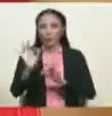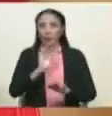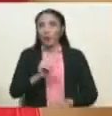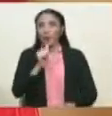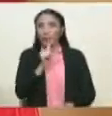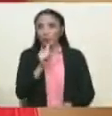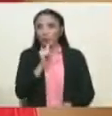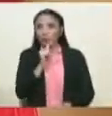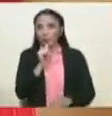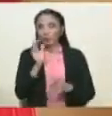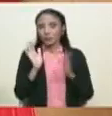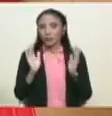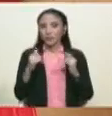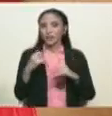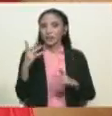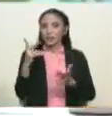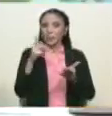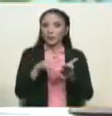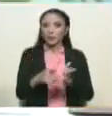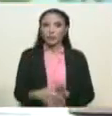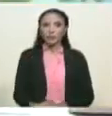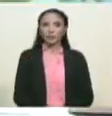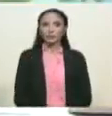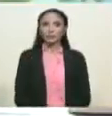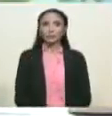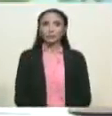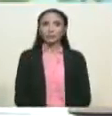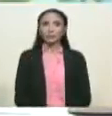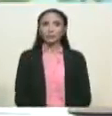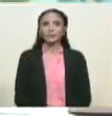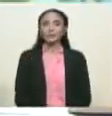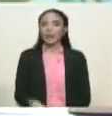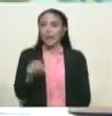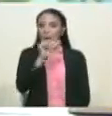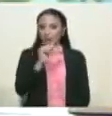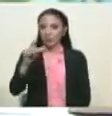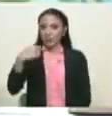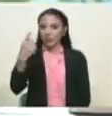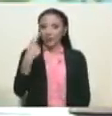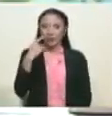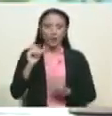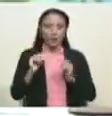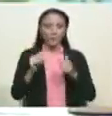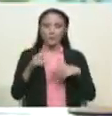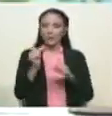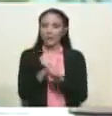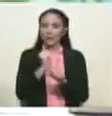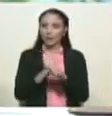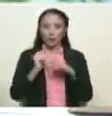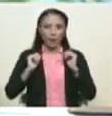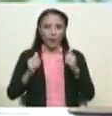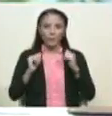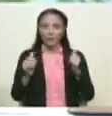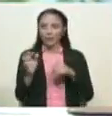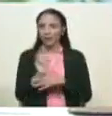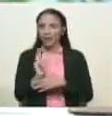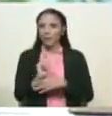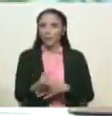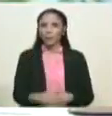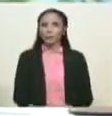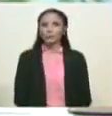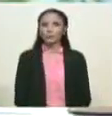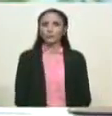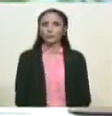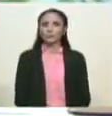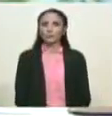quiero esta misma semana que viene empezar a la reestructuración operativa, funcional, y a